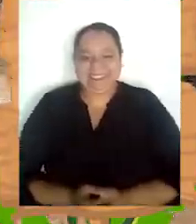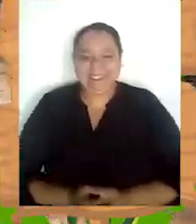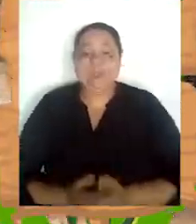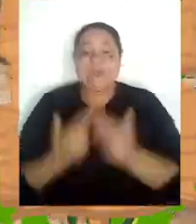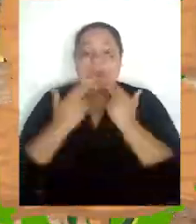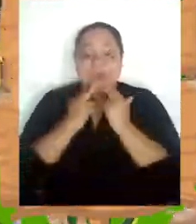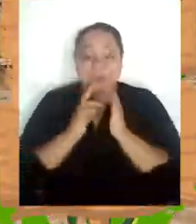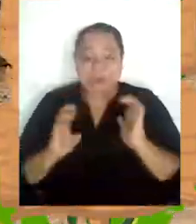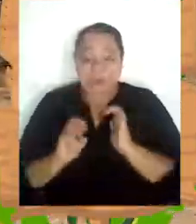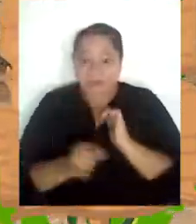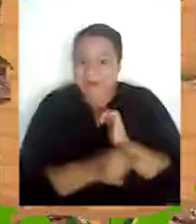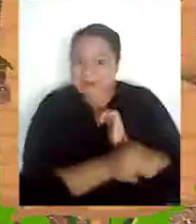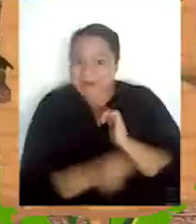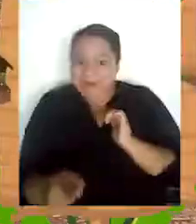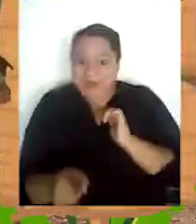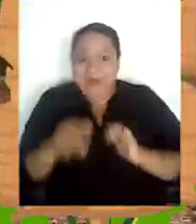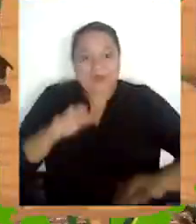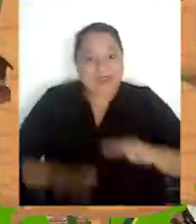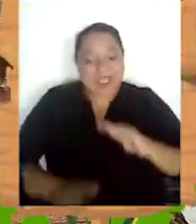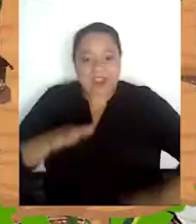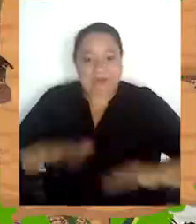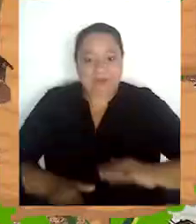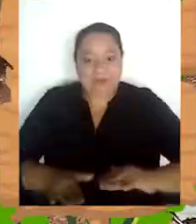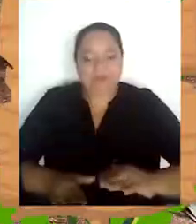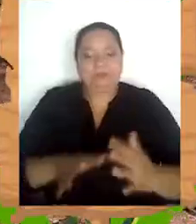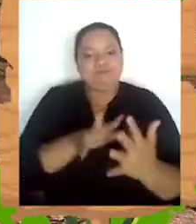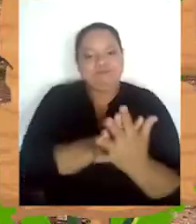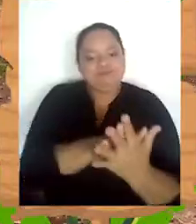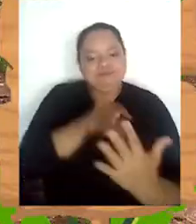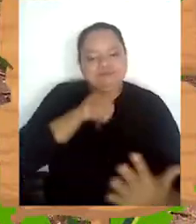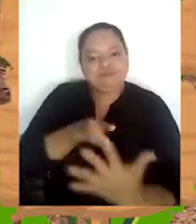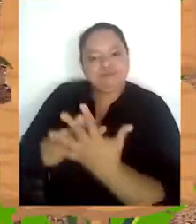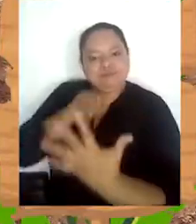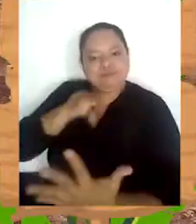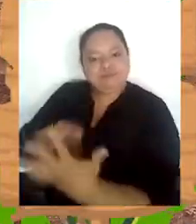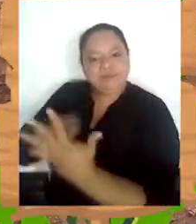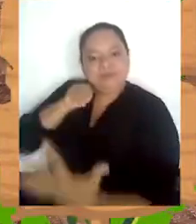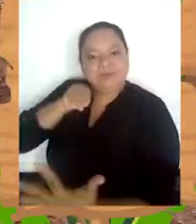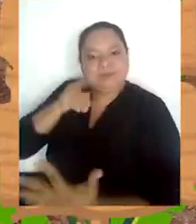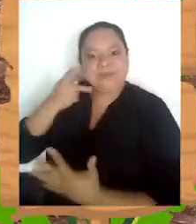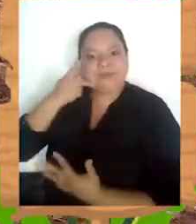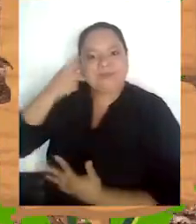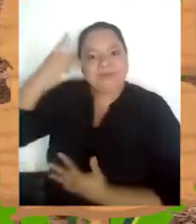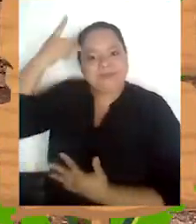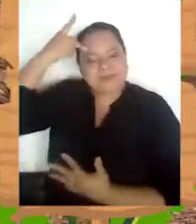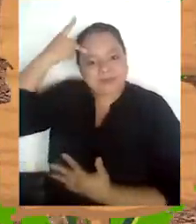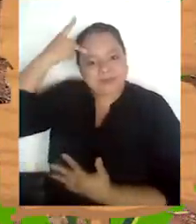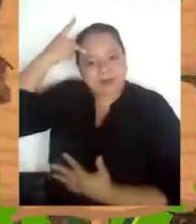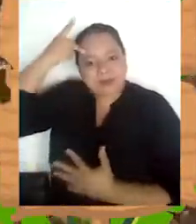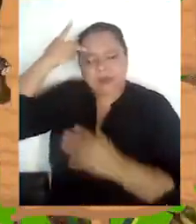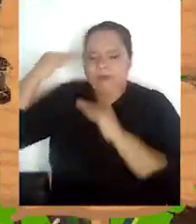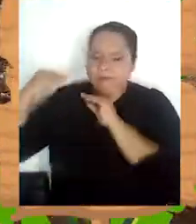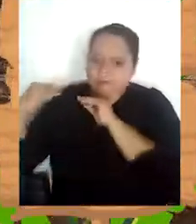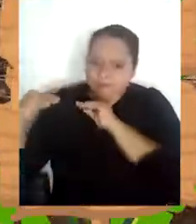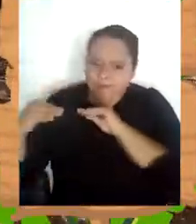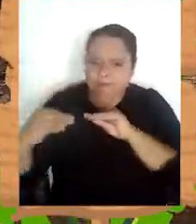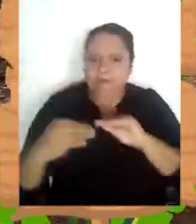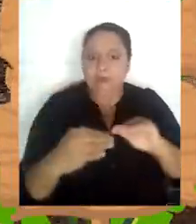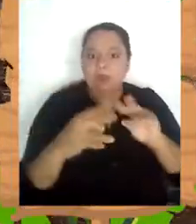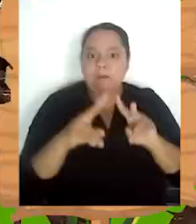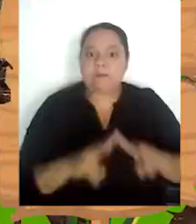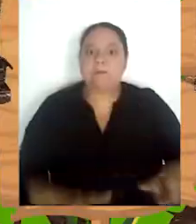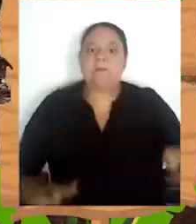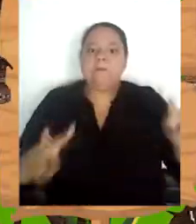Los niños garífunas seguimos el modelo que nos enseñan en casa los padres. Nos enseñan el valor